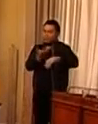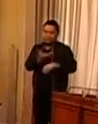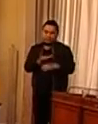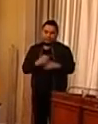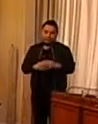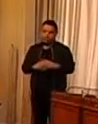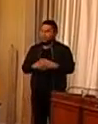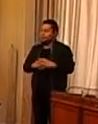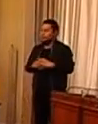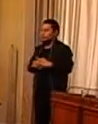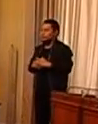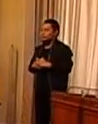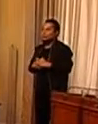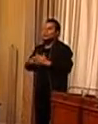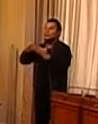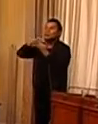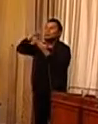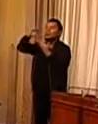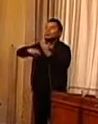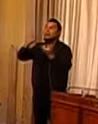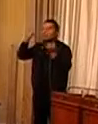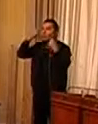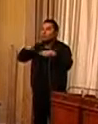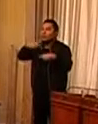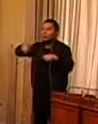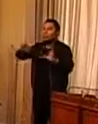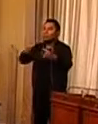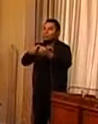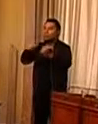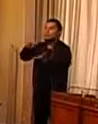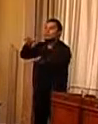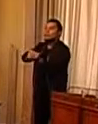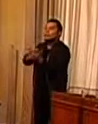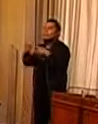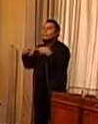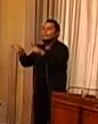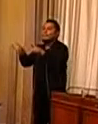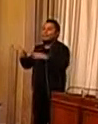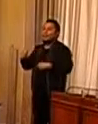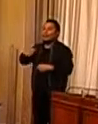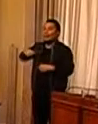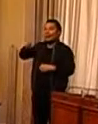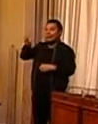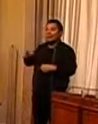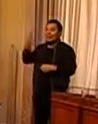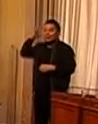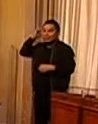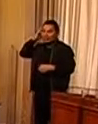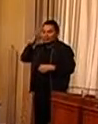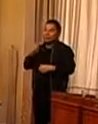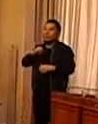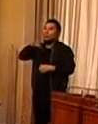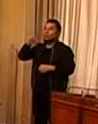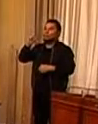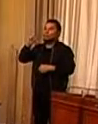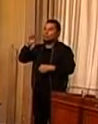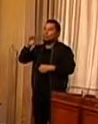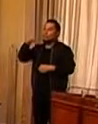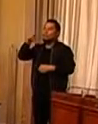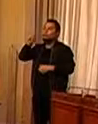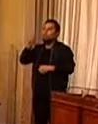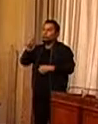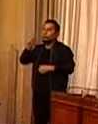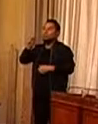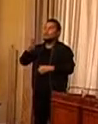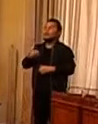favor. Proyecto de acuerdo de consejo que aprueba la licencia del alcalde de Miraflores, Jorge Vicente Martín Muñoz Wells,